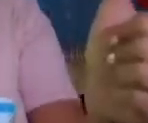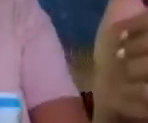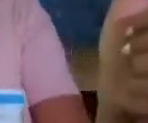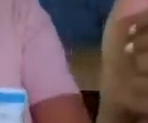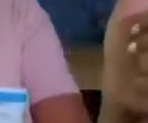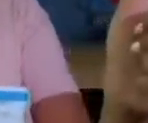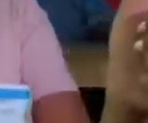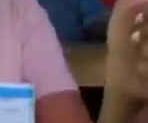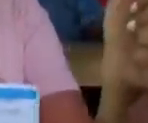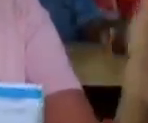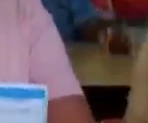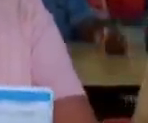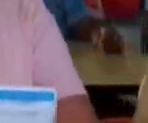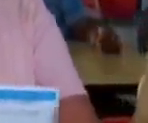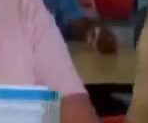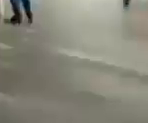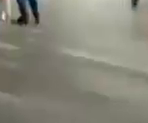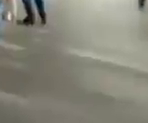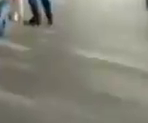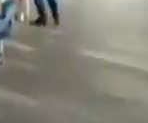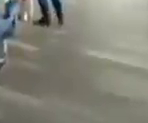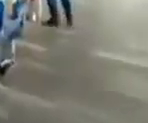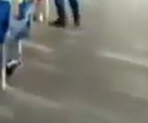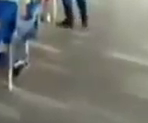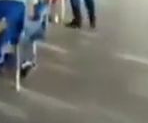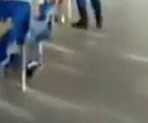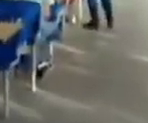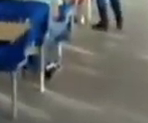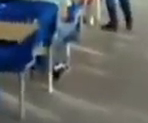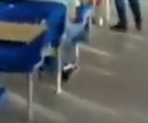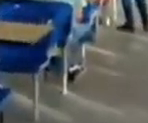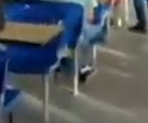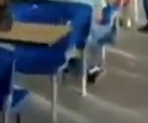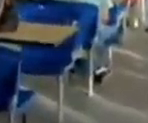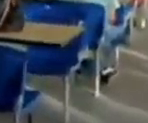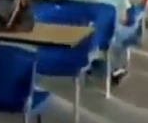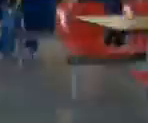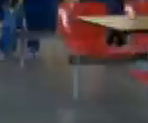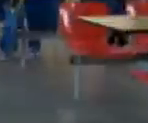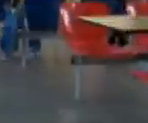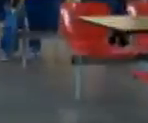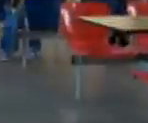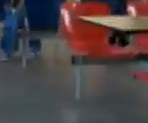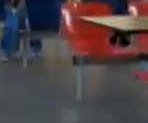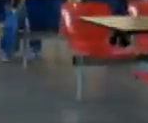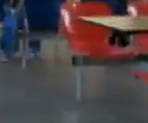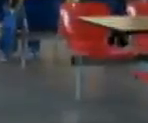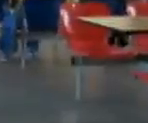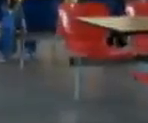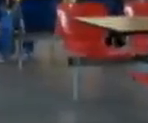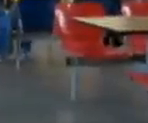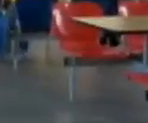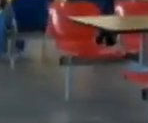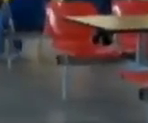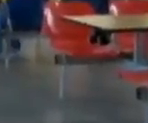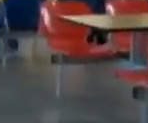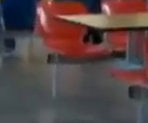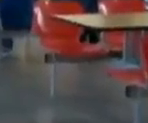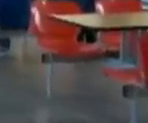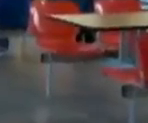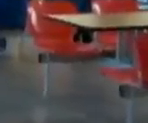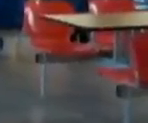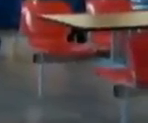Agradezco todas las acciones que está haciendo por toda la comunidad. abrazo a toda la gente que necesitaba la